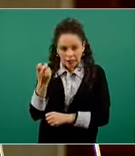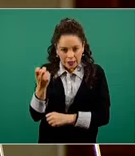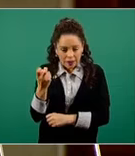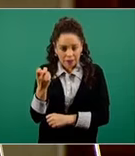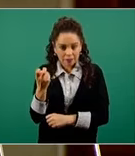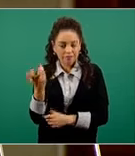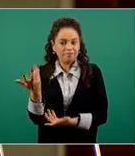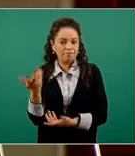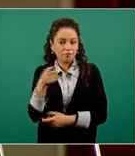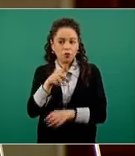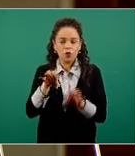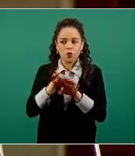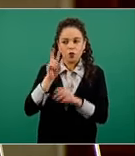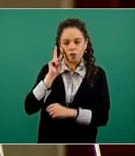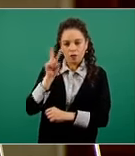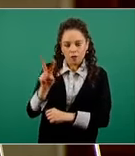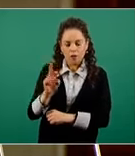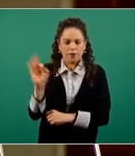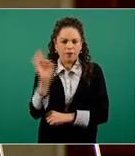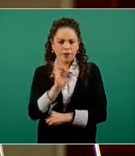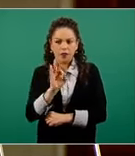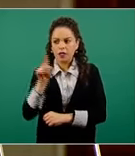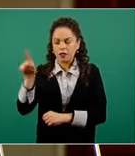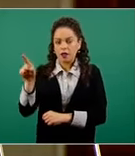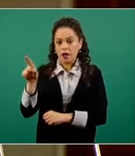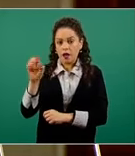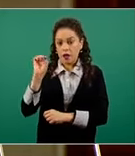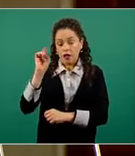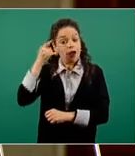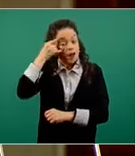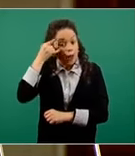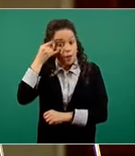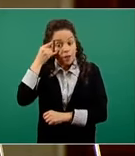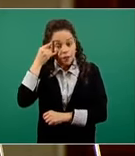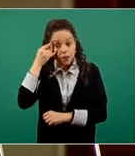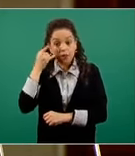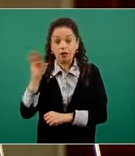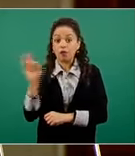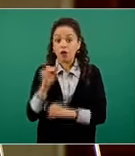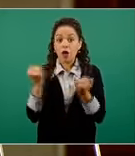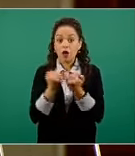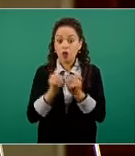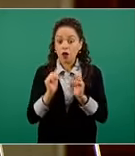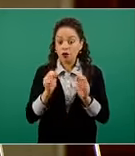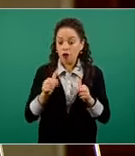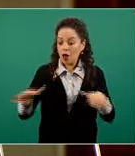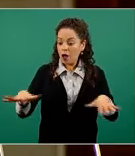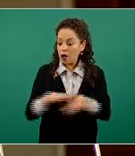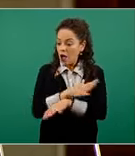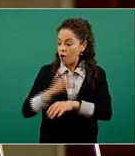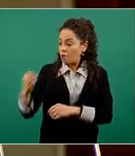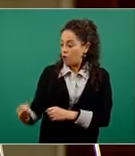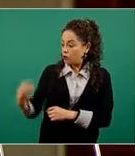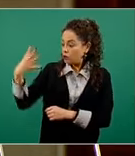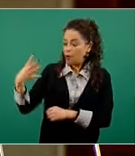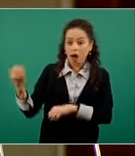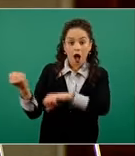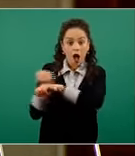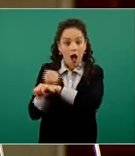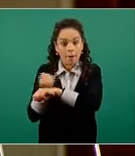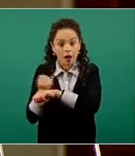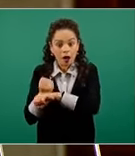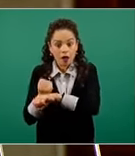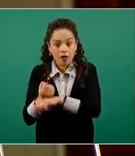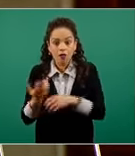Si en un momento determinado Campeche regresa al color amarillo como Chiapas, ¿qué va a pasar con el tema de que ya se vacunaron los profesores? De que no se